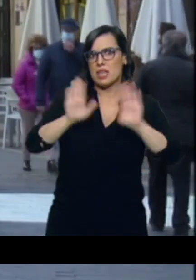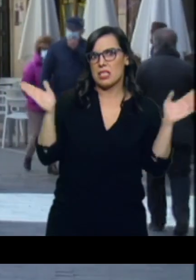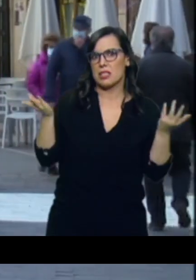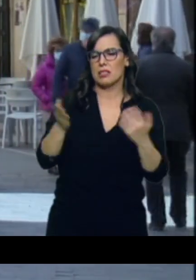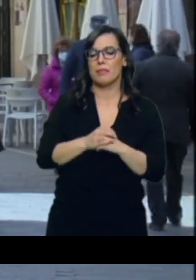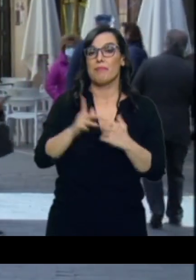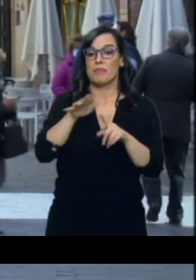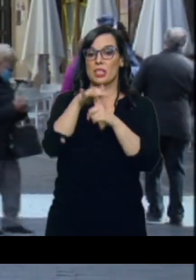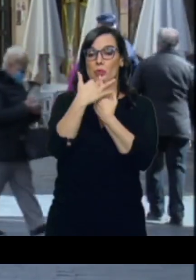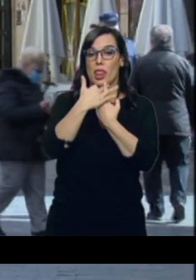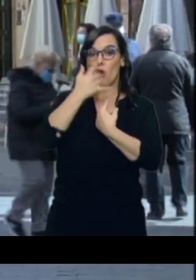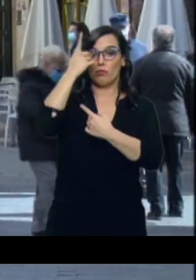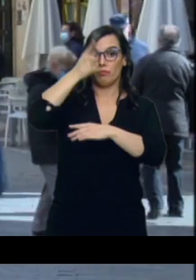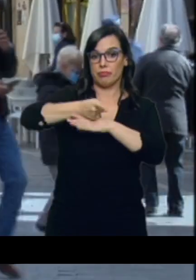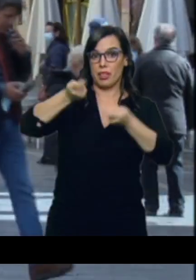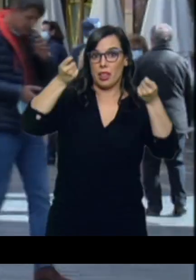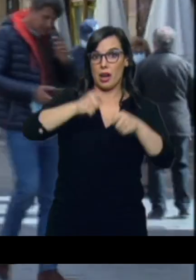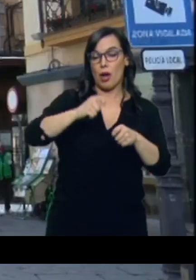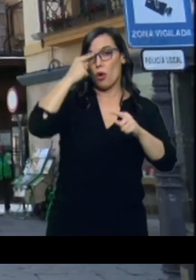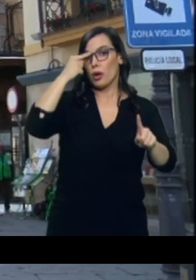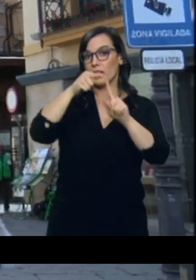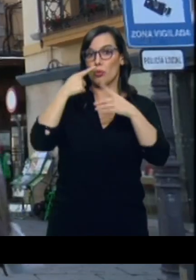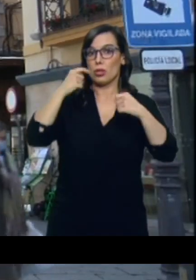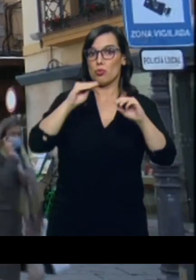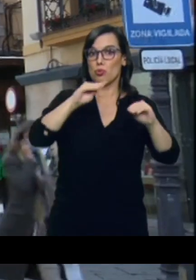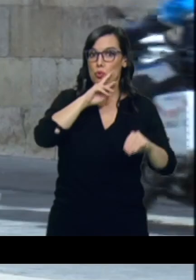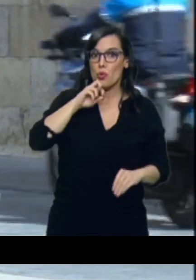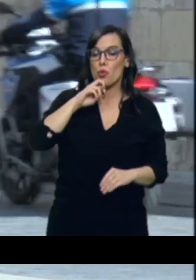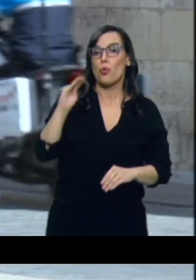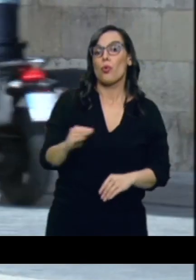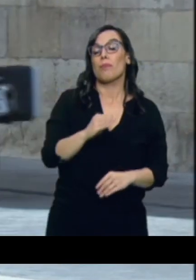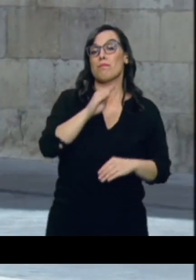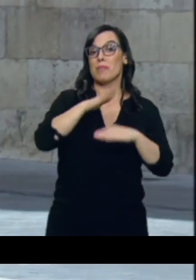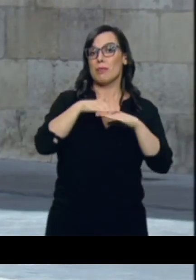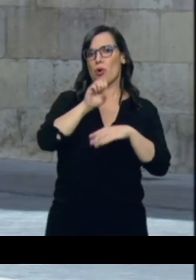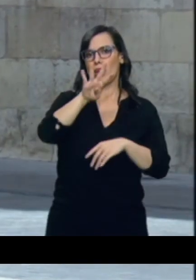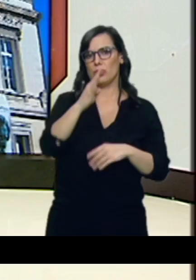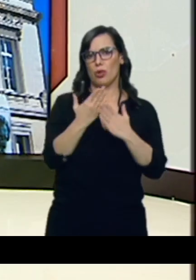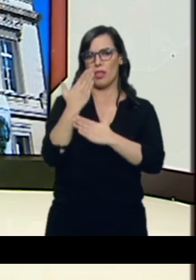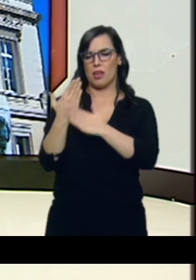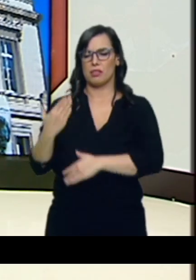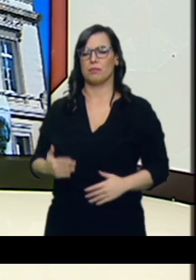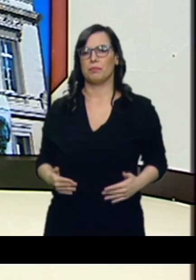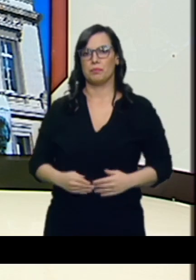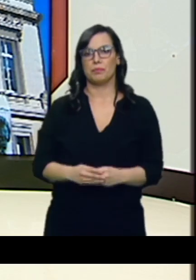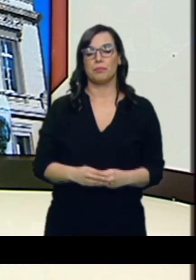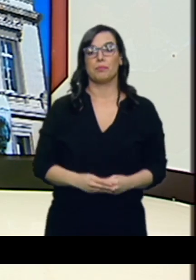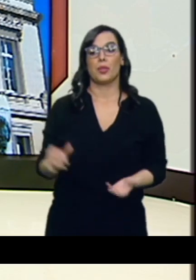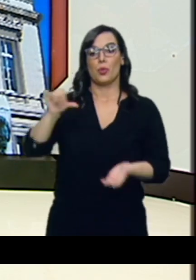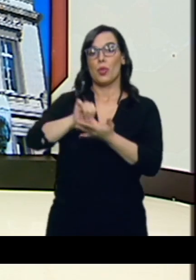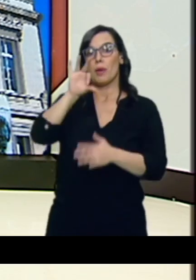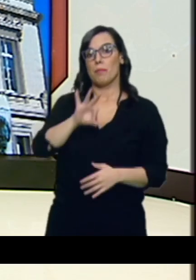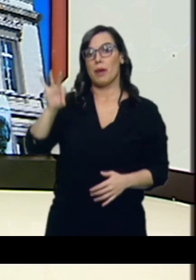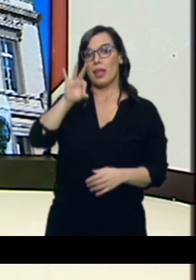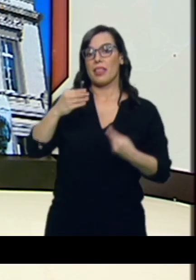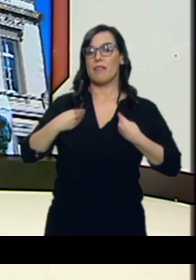situación de confinamiento por el bien de la salud de los leoneses que durará como poco 14 días. Palencia tiene menos de